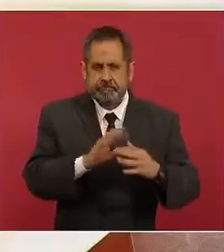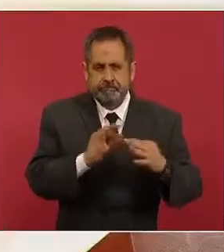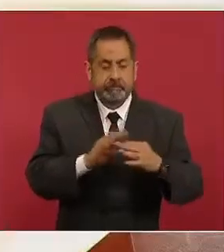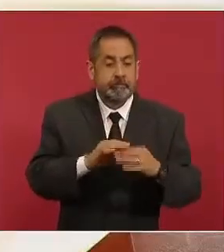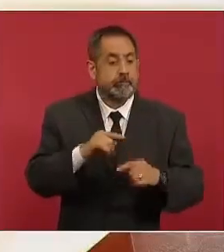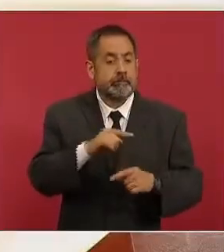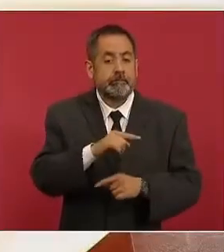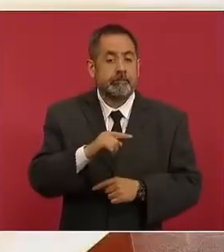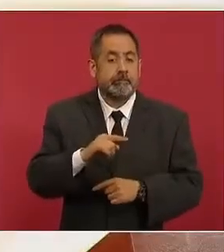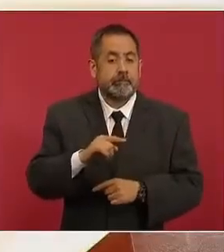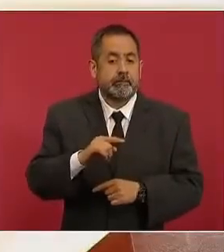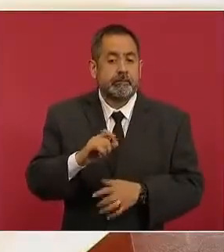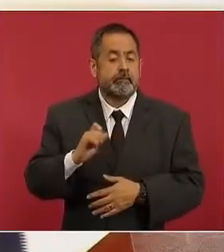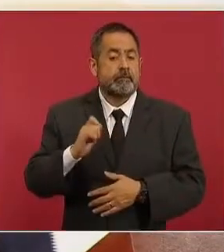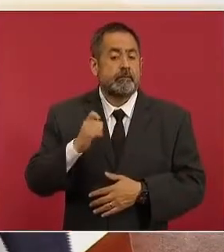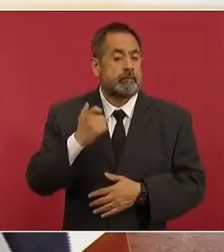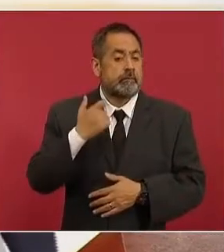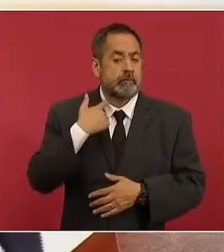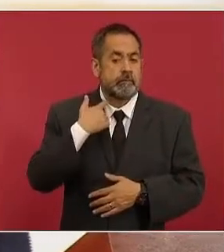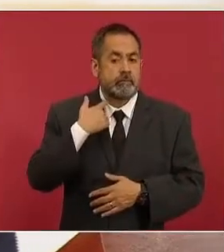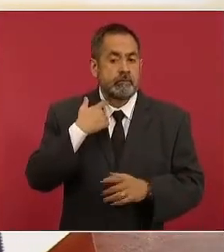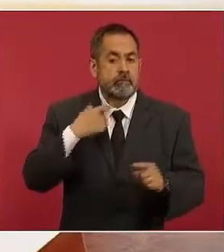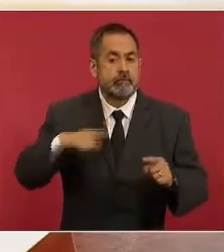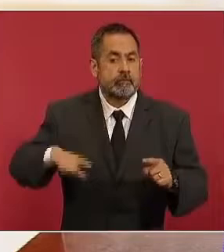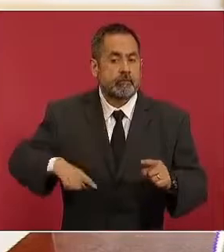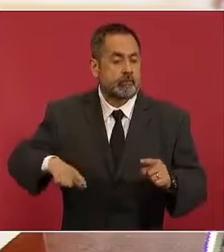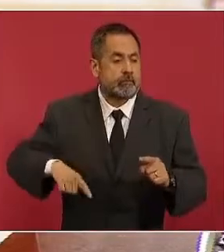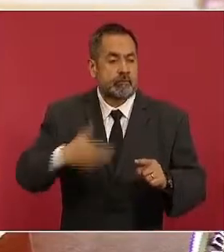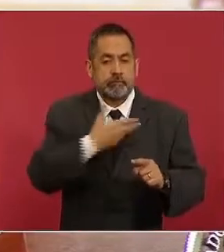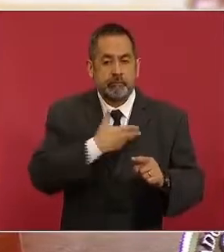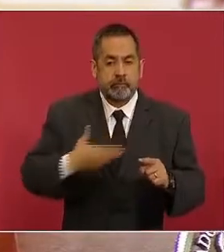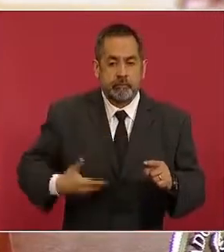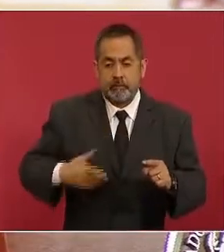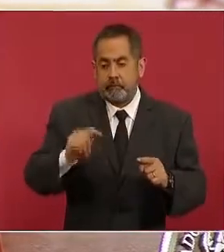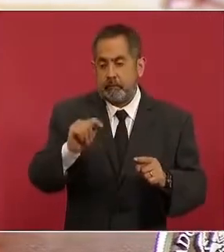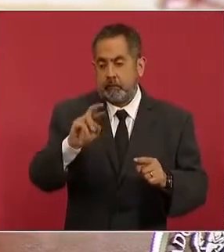cuando el gobierno del presidente Trump,